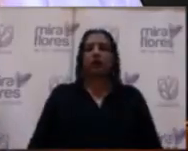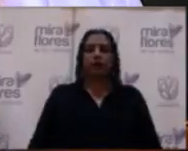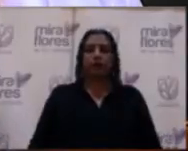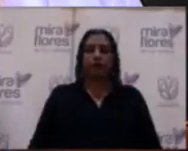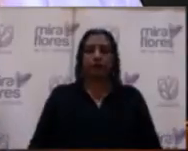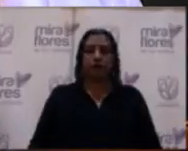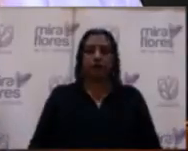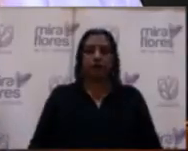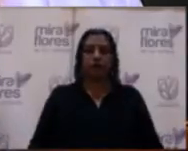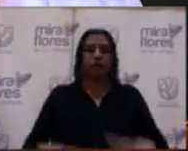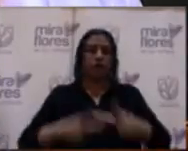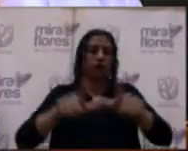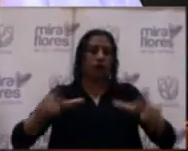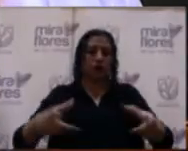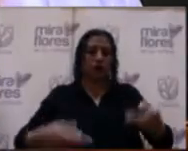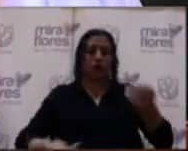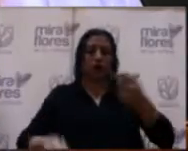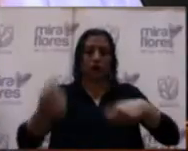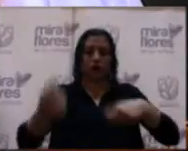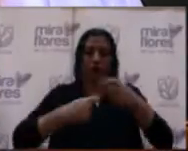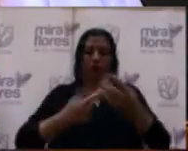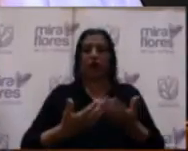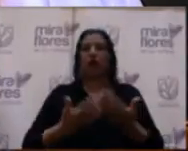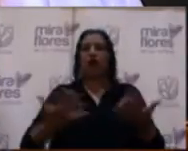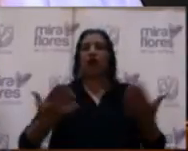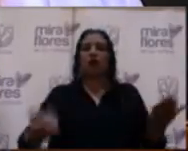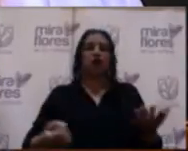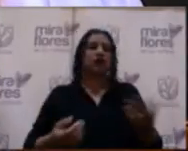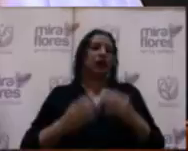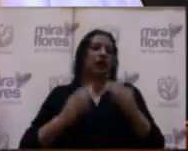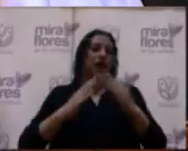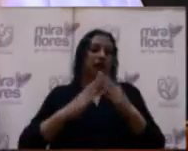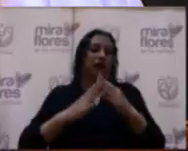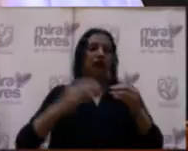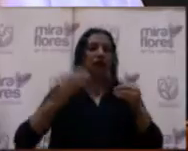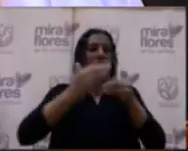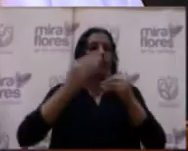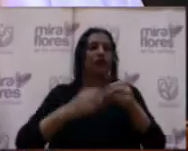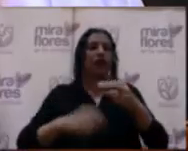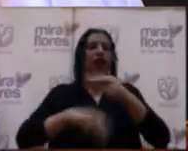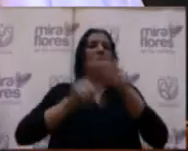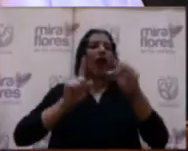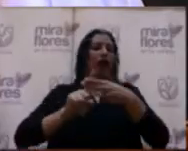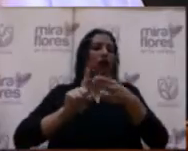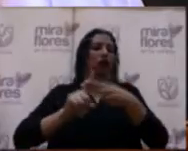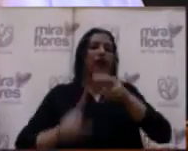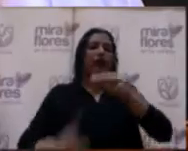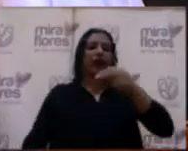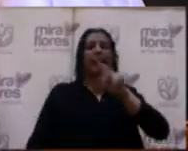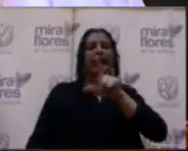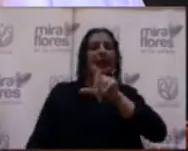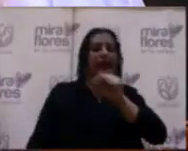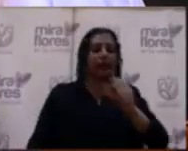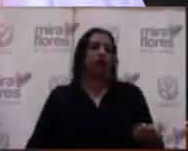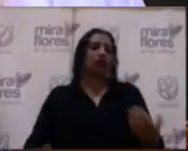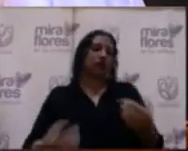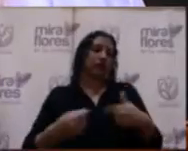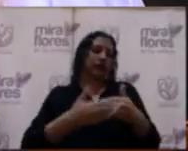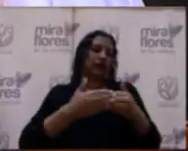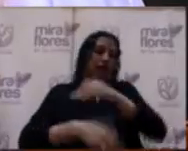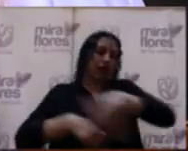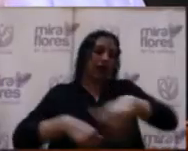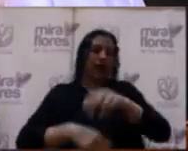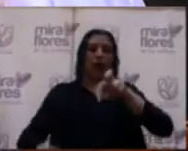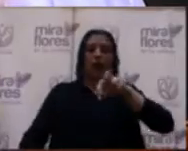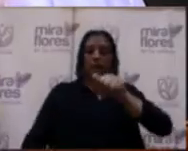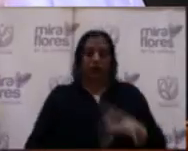un local que vende artículos para el hogar frente al Hilton en la Avenida La Paz. en la que tiene una zona reservada, según me he enterado,